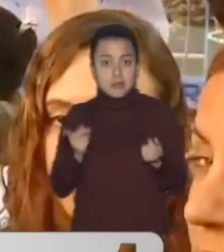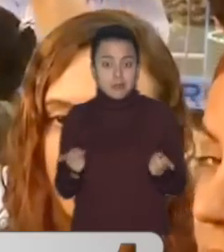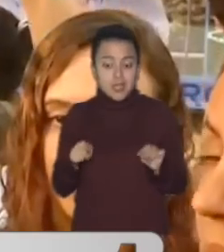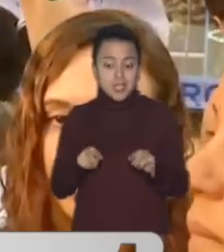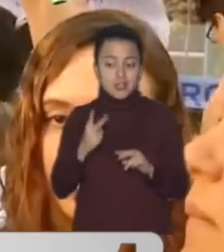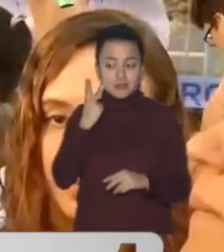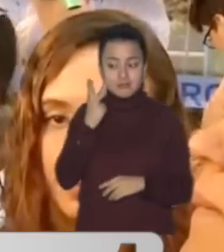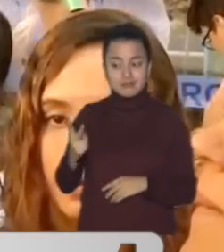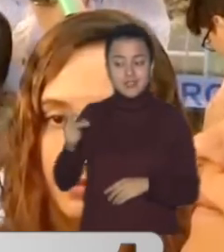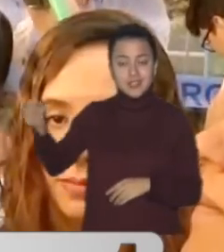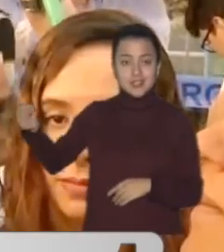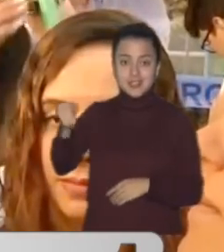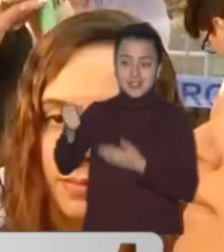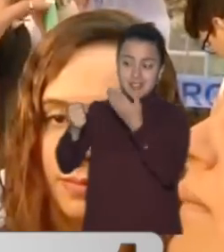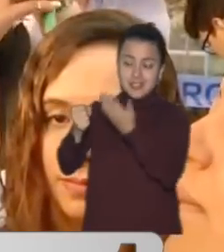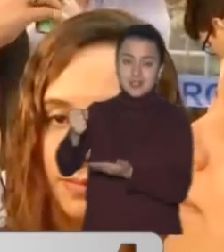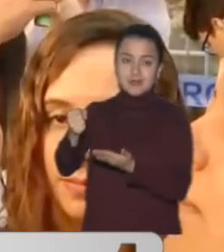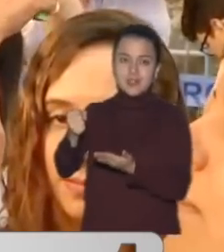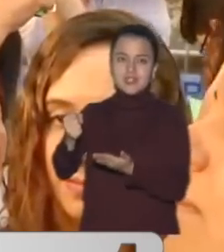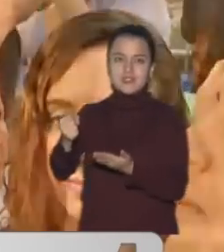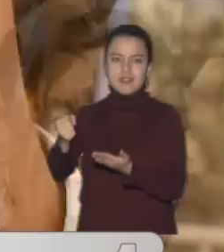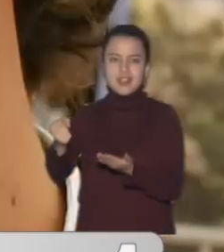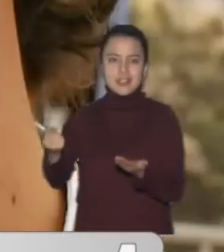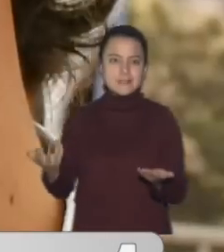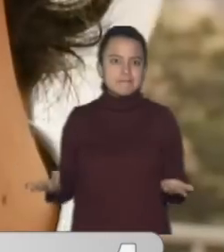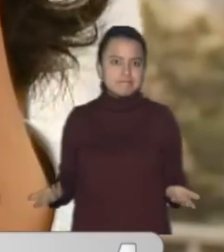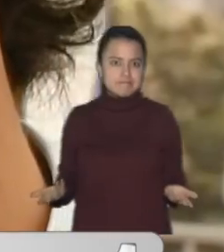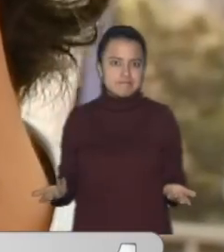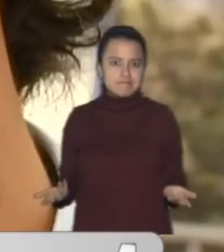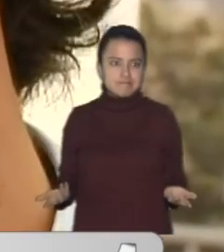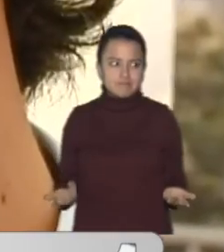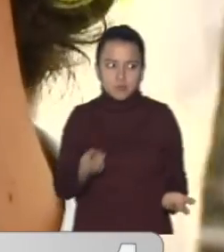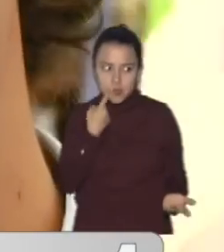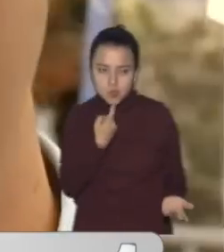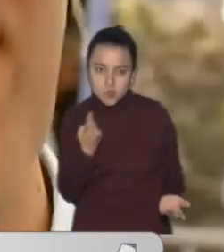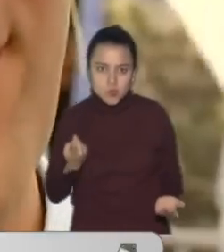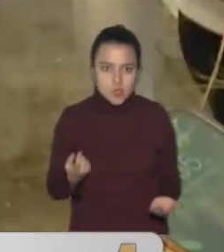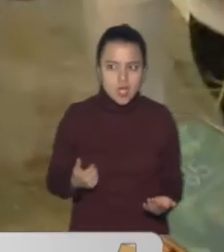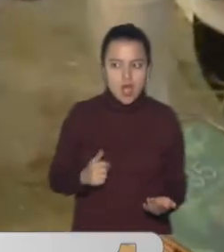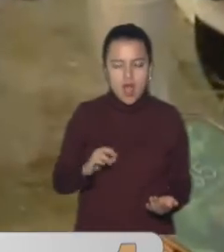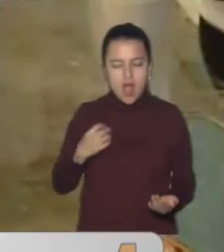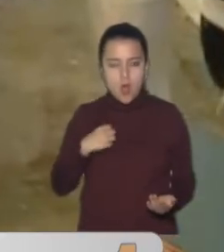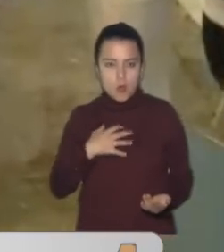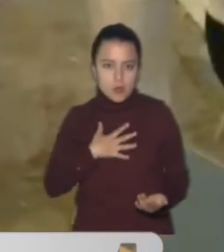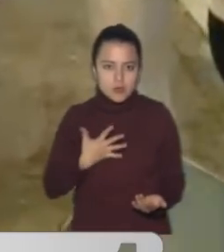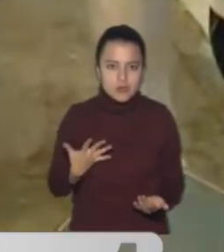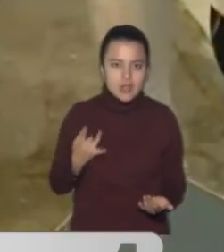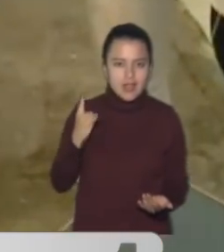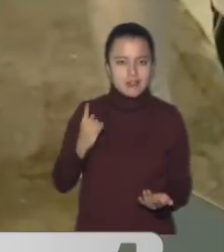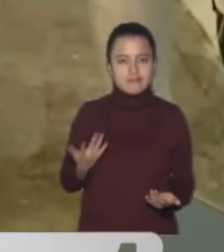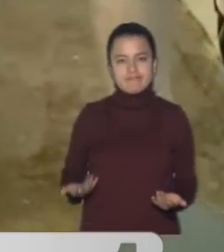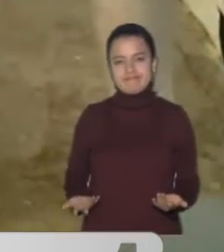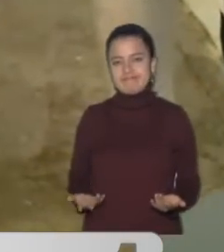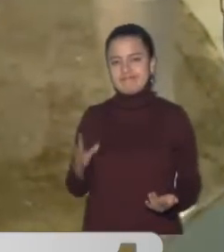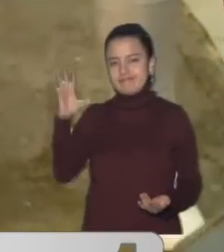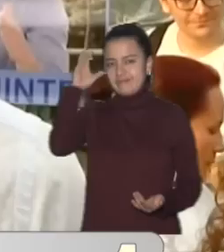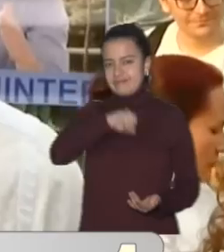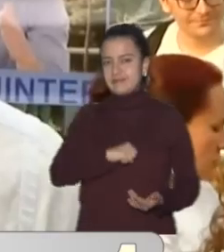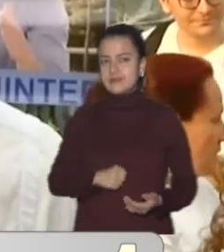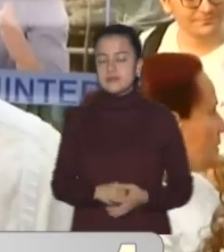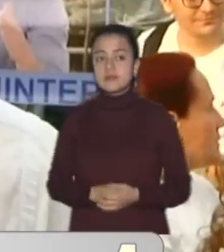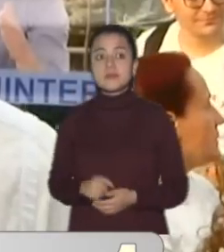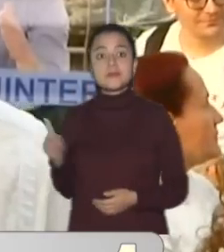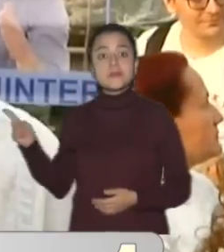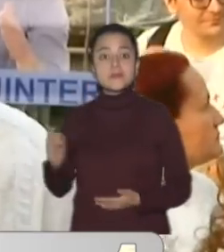se le nota la hambre, el hambre de contratos. El alcalde suspendido anunció que seguirá con los recorridos por diferentes barrios de